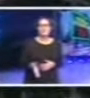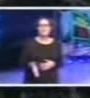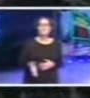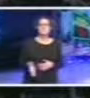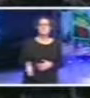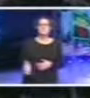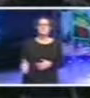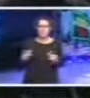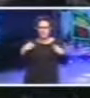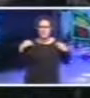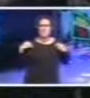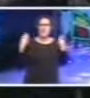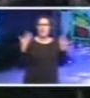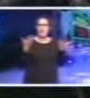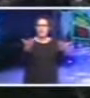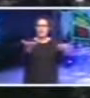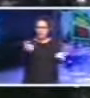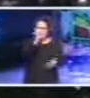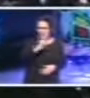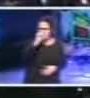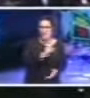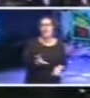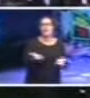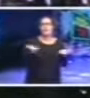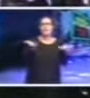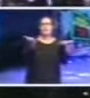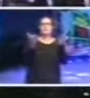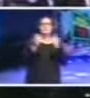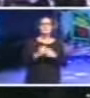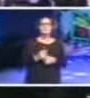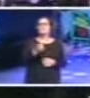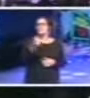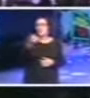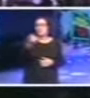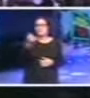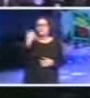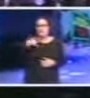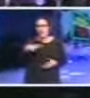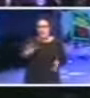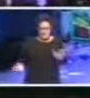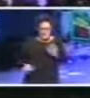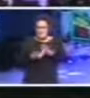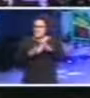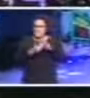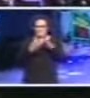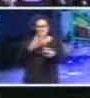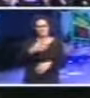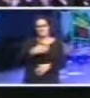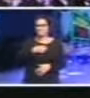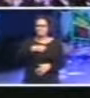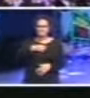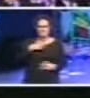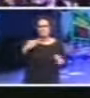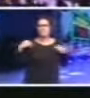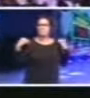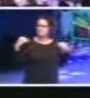fin. Vívelo, cántalo, no lo puedo ya detener.